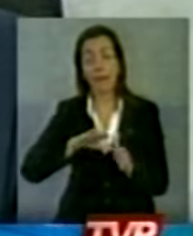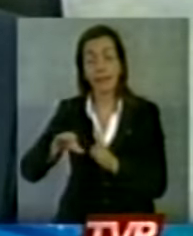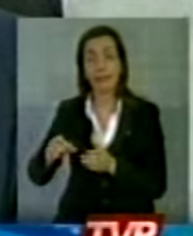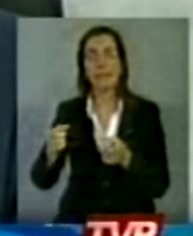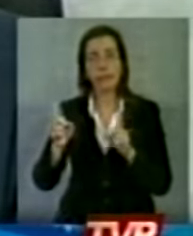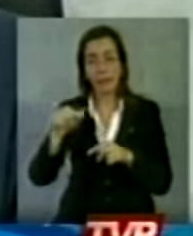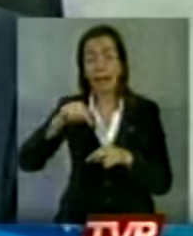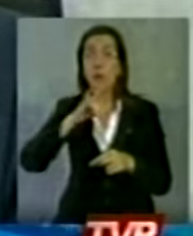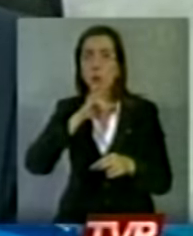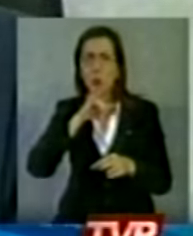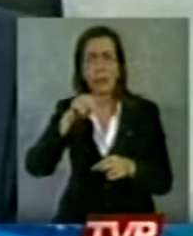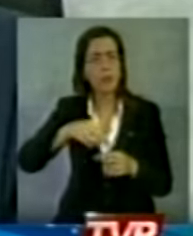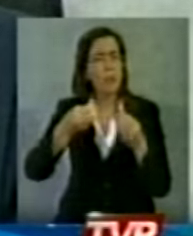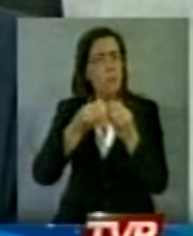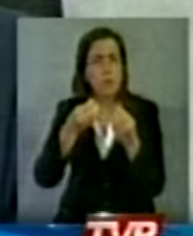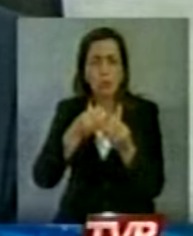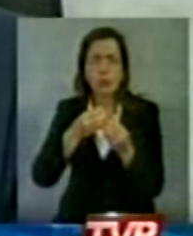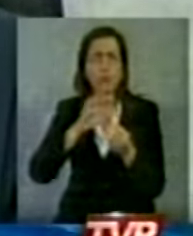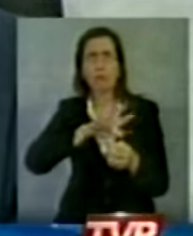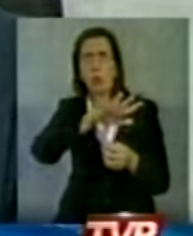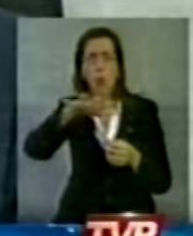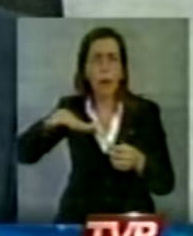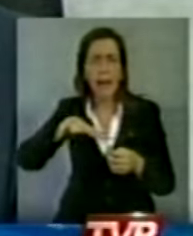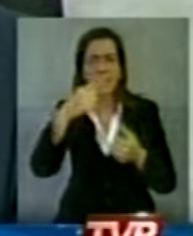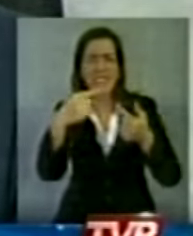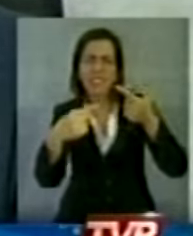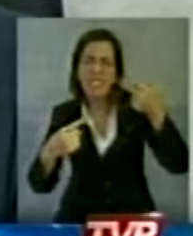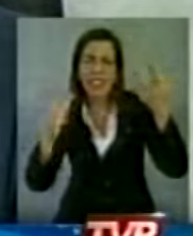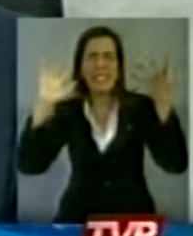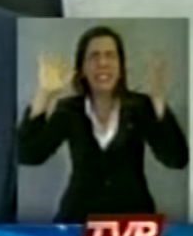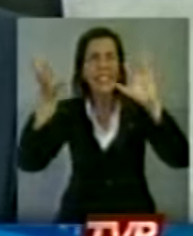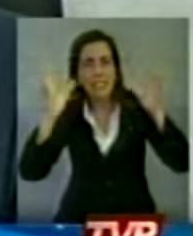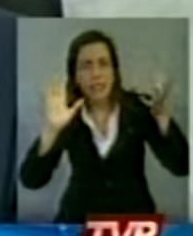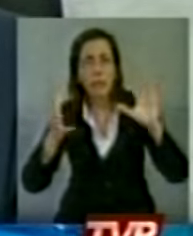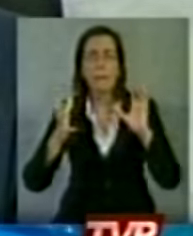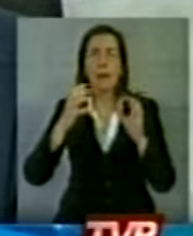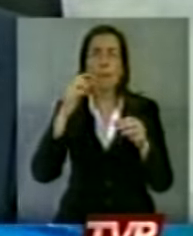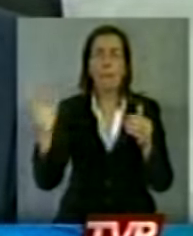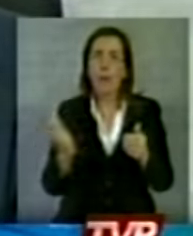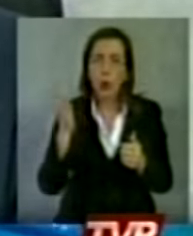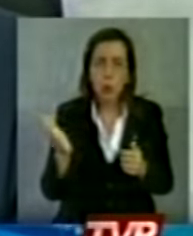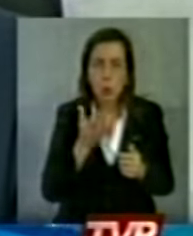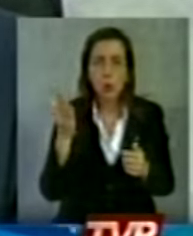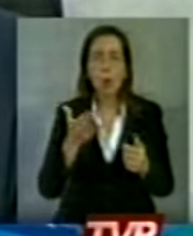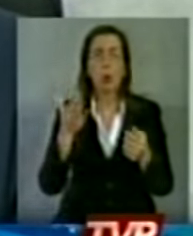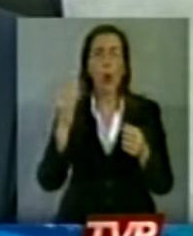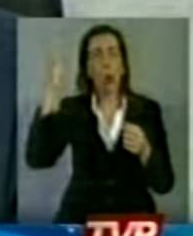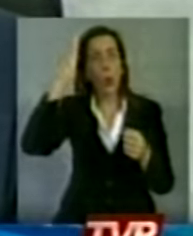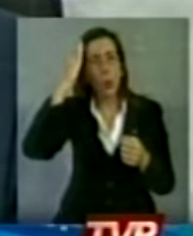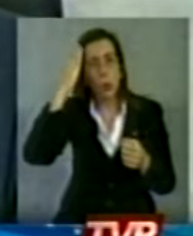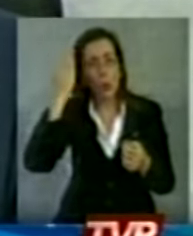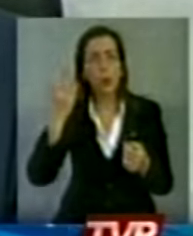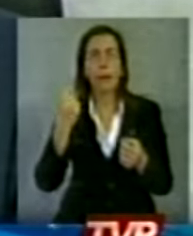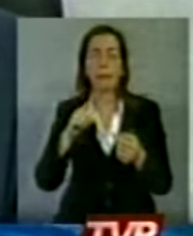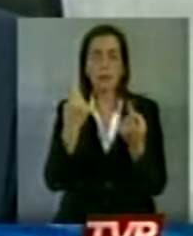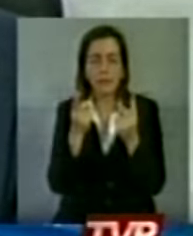territorio provincial con una marcada diversidad de ambiente, de producciones, de cultura, pero una diversidad que también